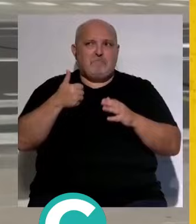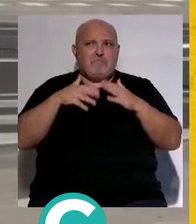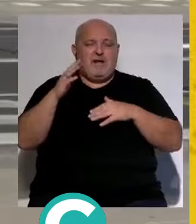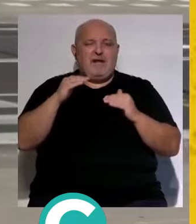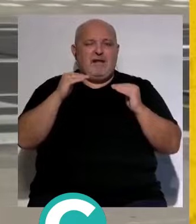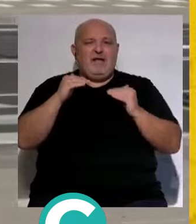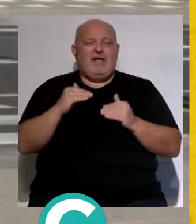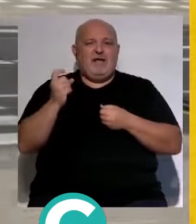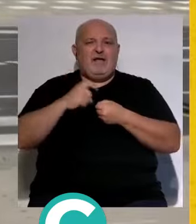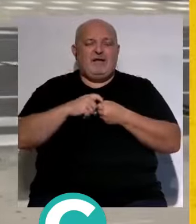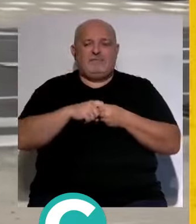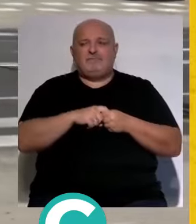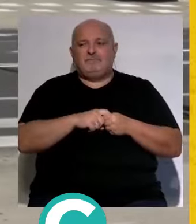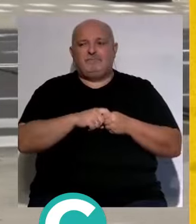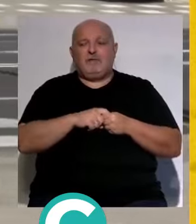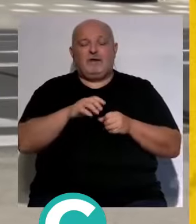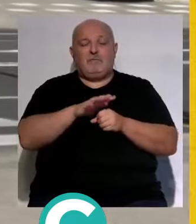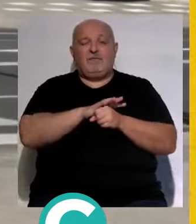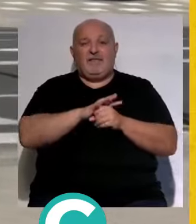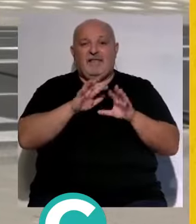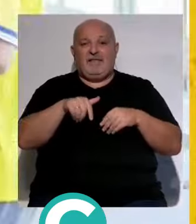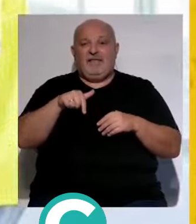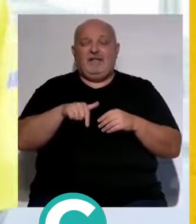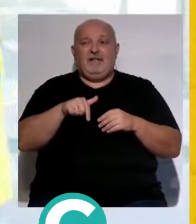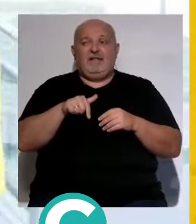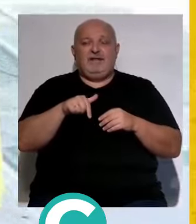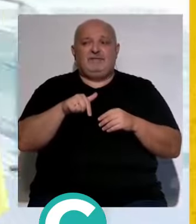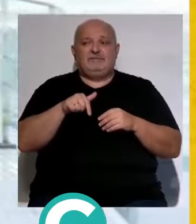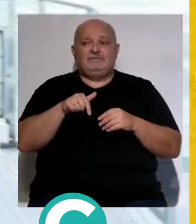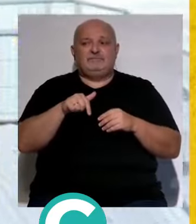los nuevos. Es lógico en una provincia como la gaditana,